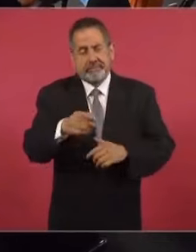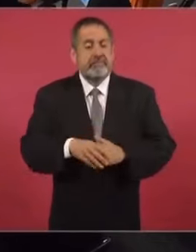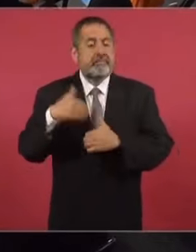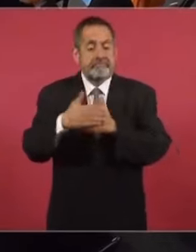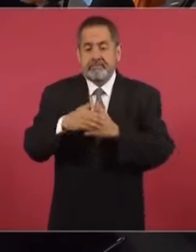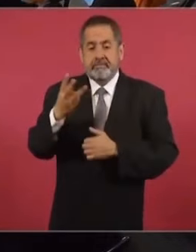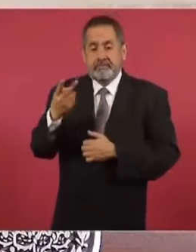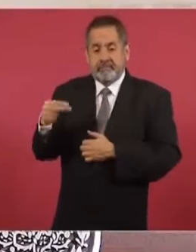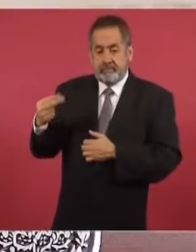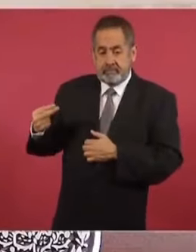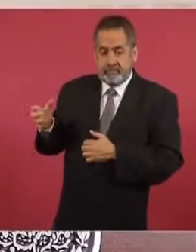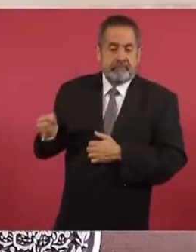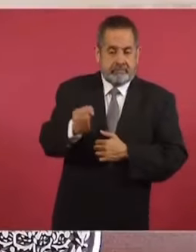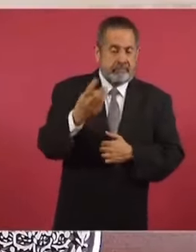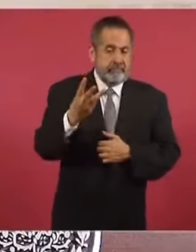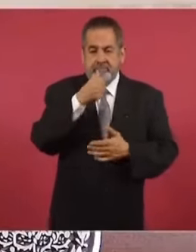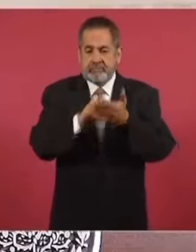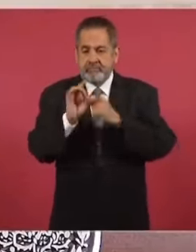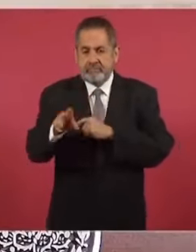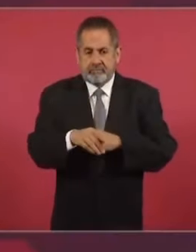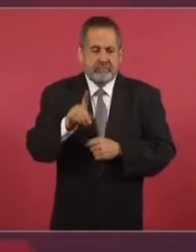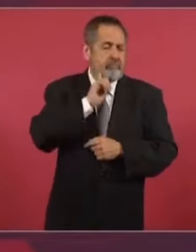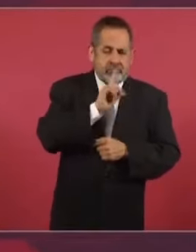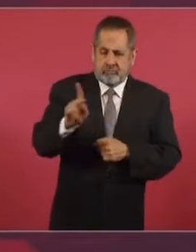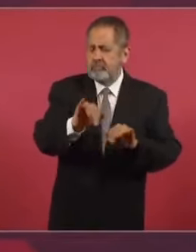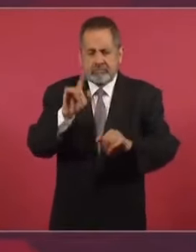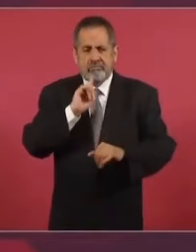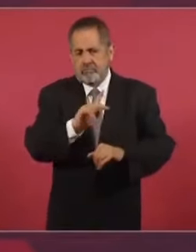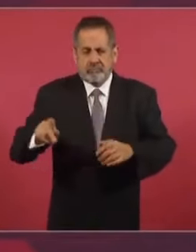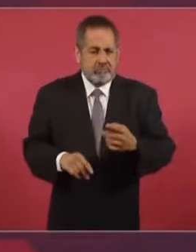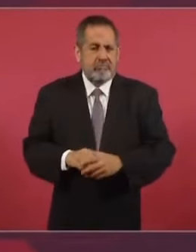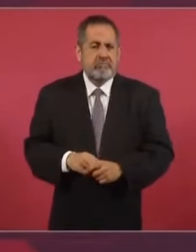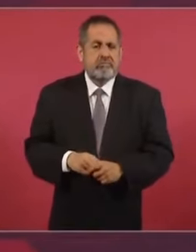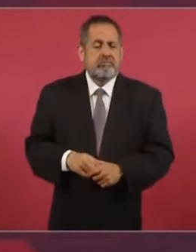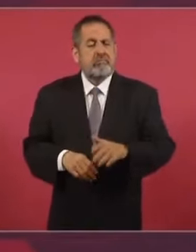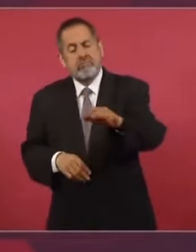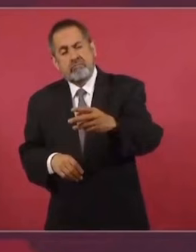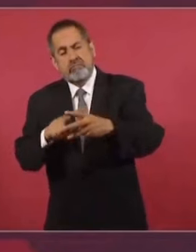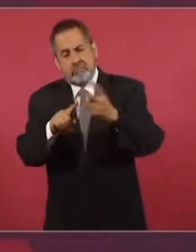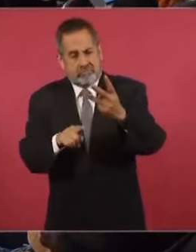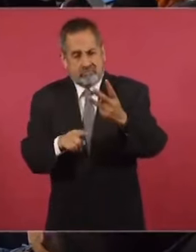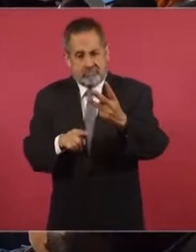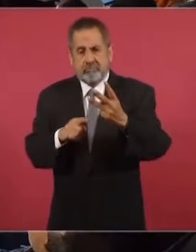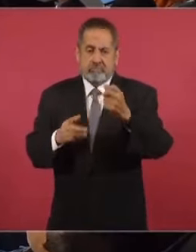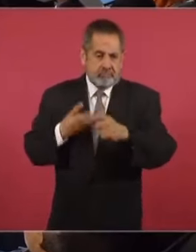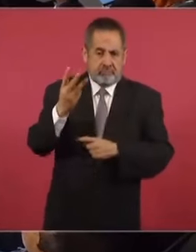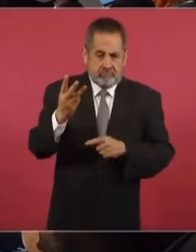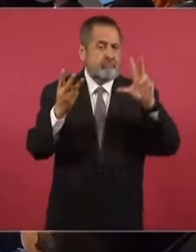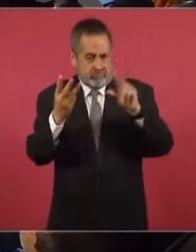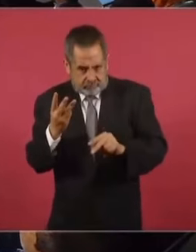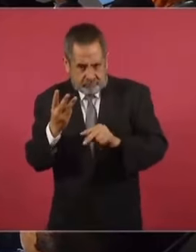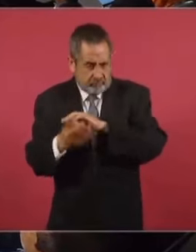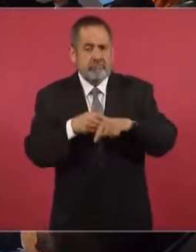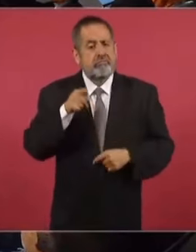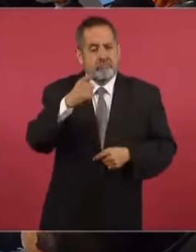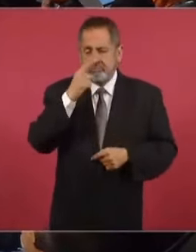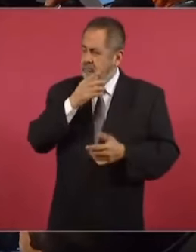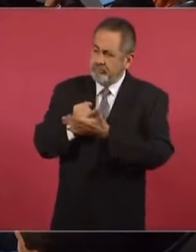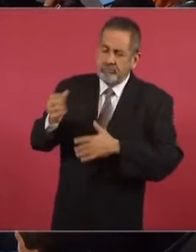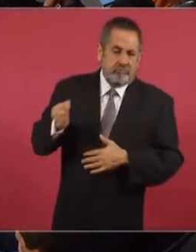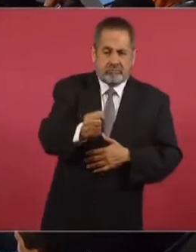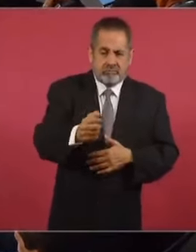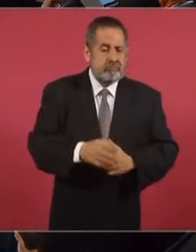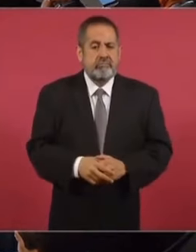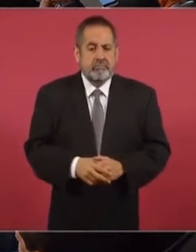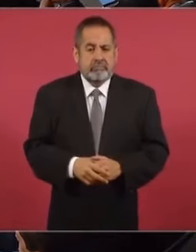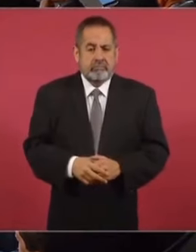vamos a enviar la terna. Hoy, sí, mujeres. Si la rechazan la terna, Ernestina Godoy, ¿podría ser una opción para la decisión que usted puede tomar o definitivamente la terna? No, es que no se